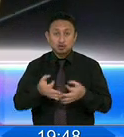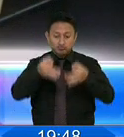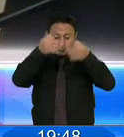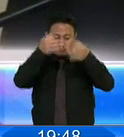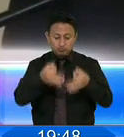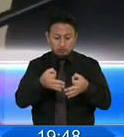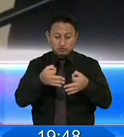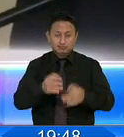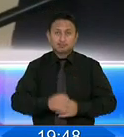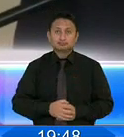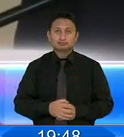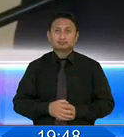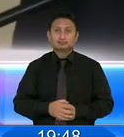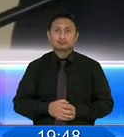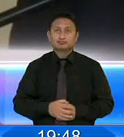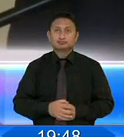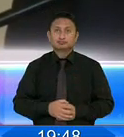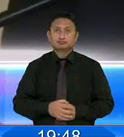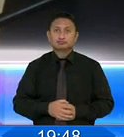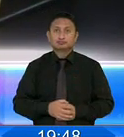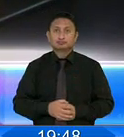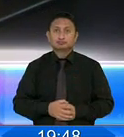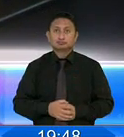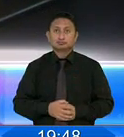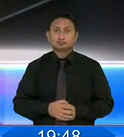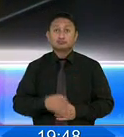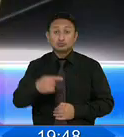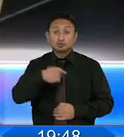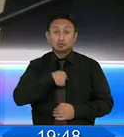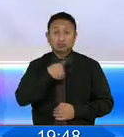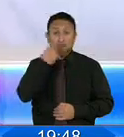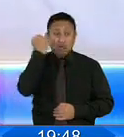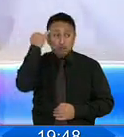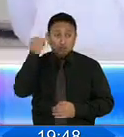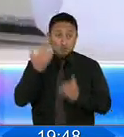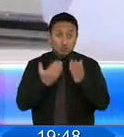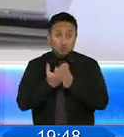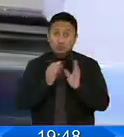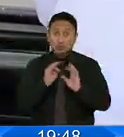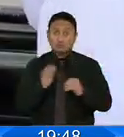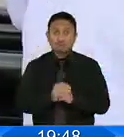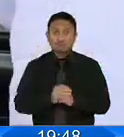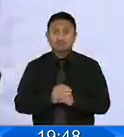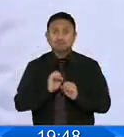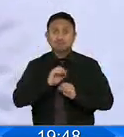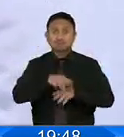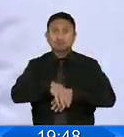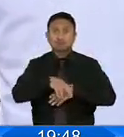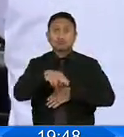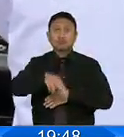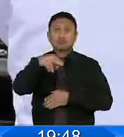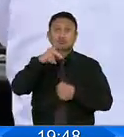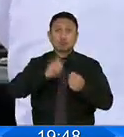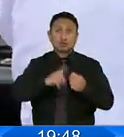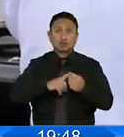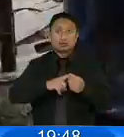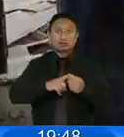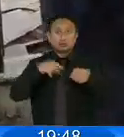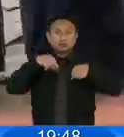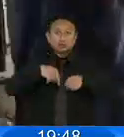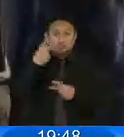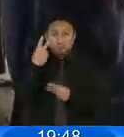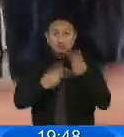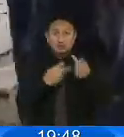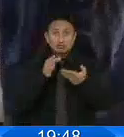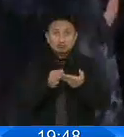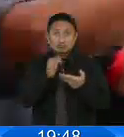absoluta sensatez. No somos aventureros. Para luego ir en una caravana por el norte de Quito, pues quiso visitar las